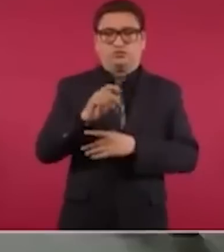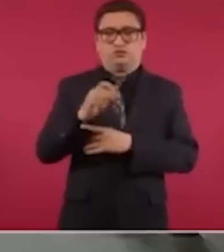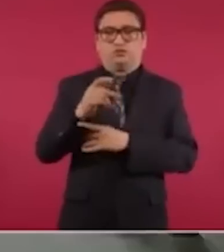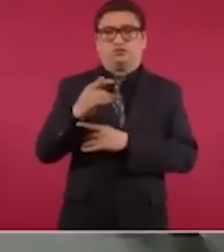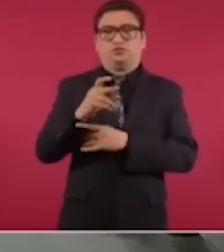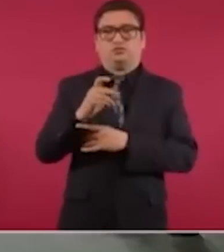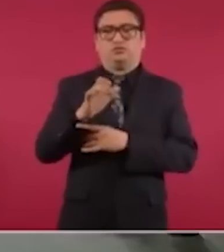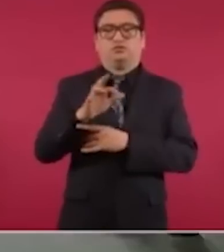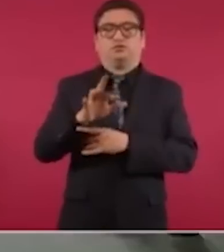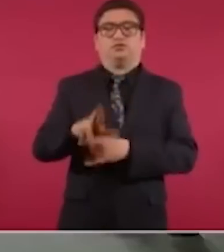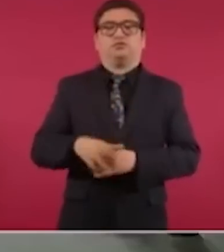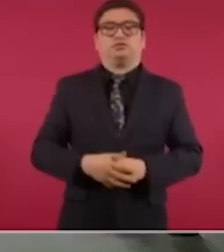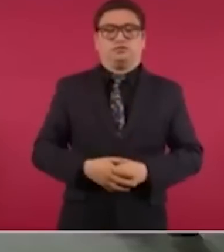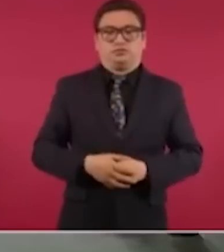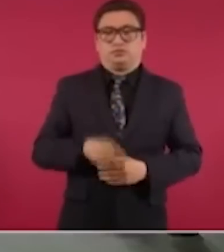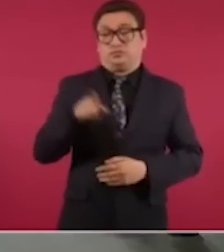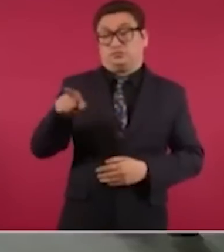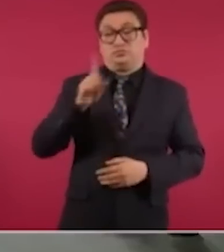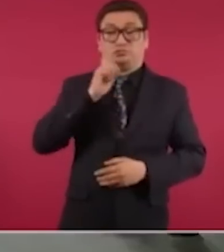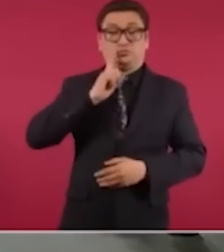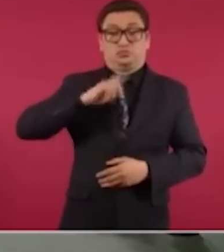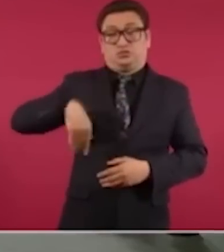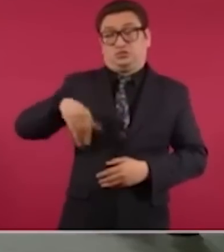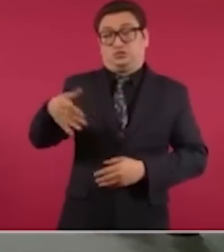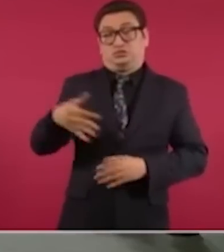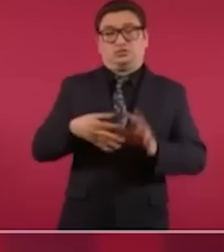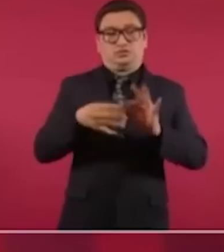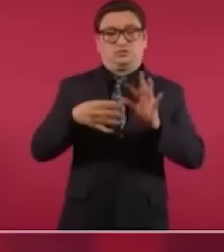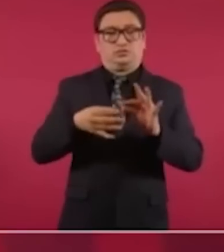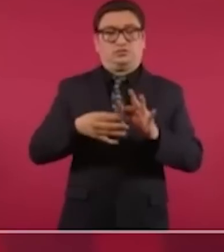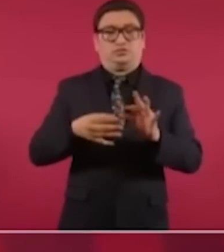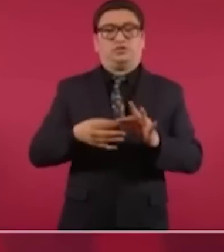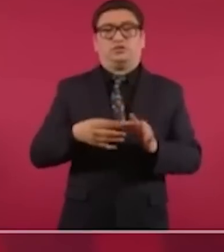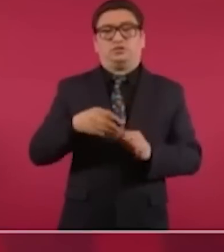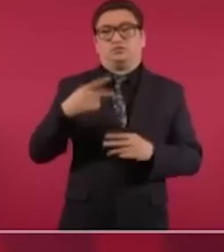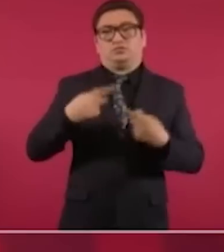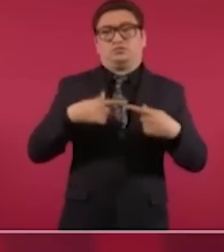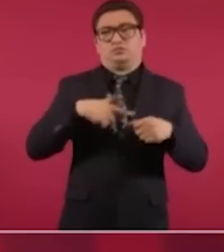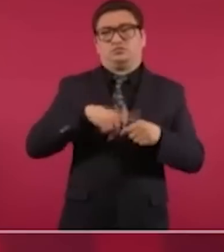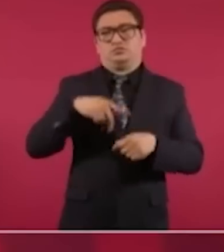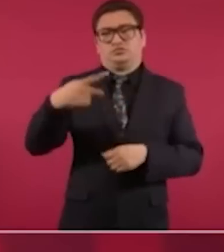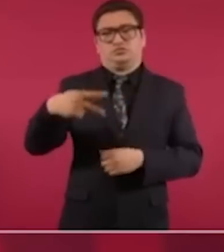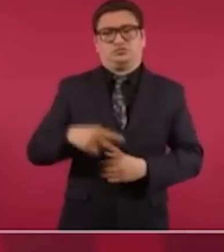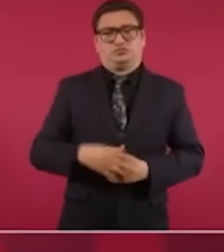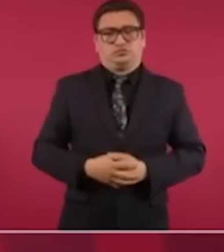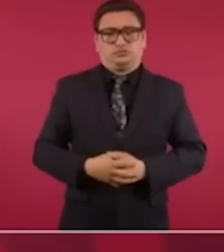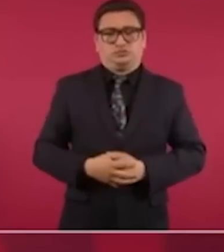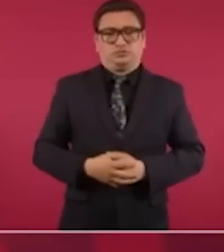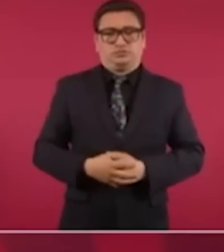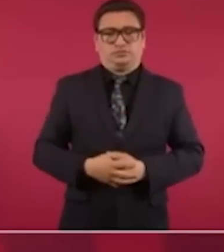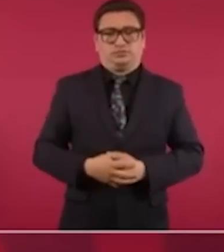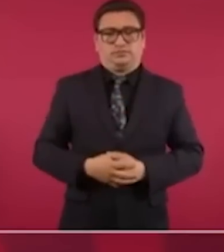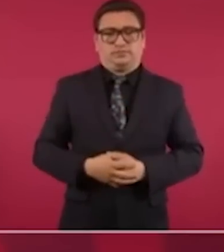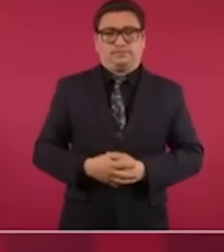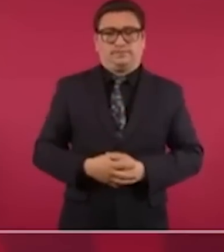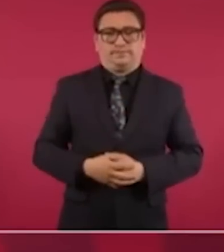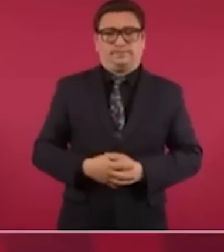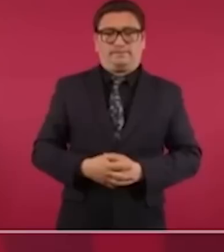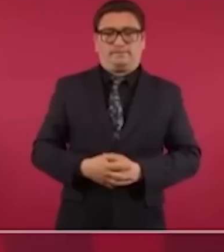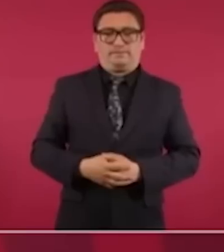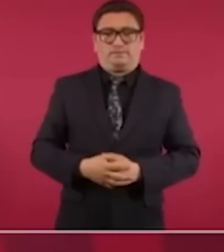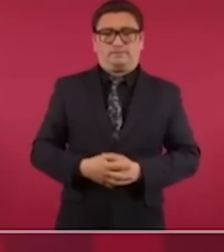Bueno pues como ella misma lo explicó es un asunto personal y